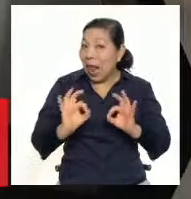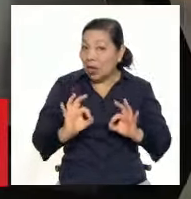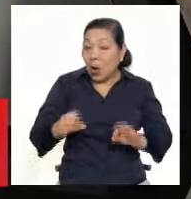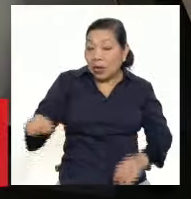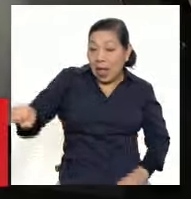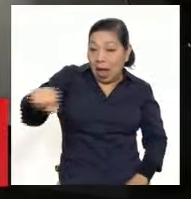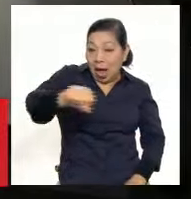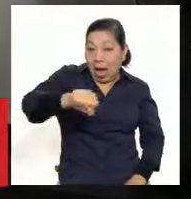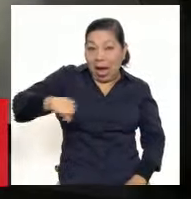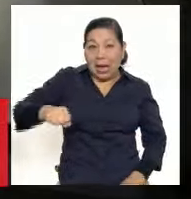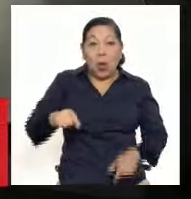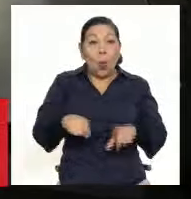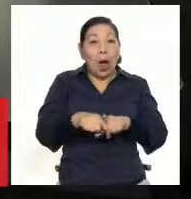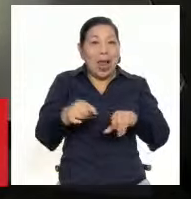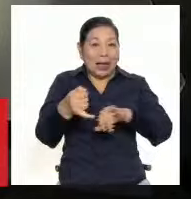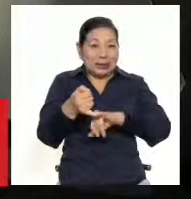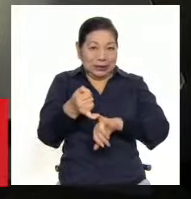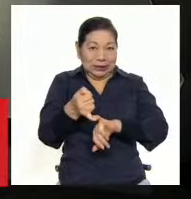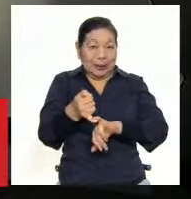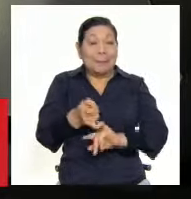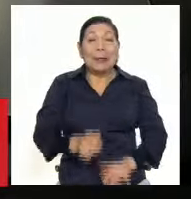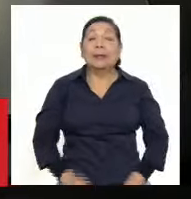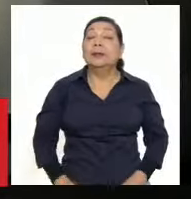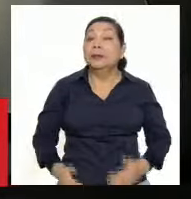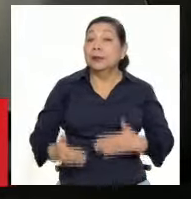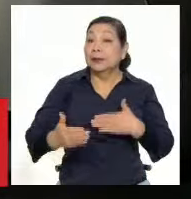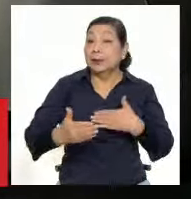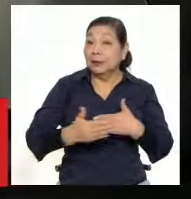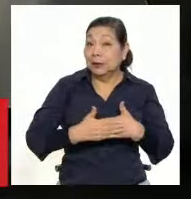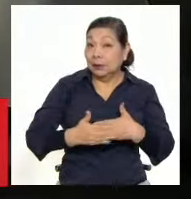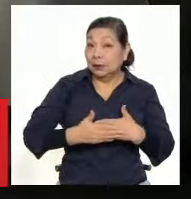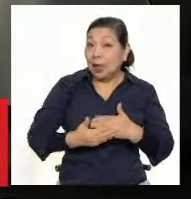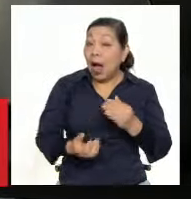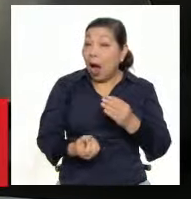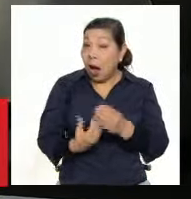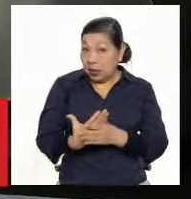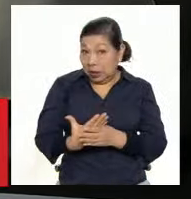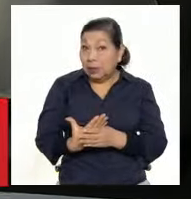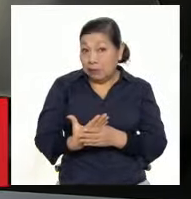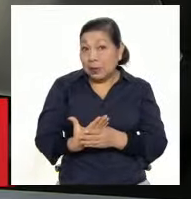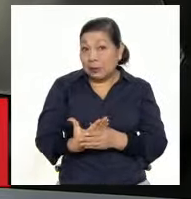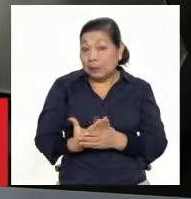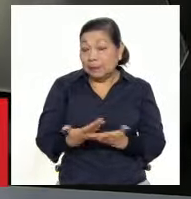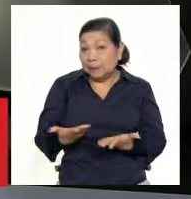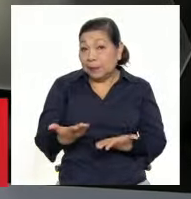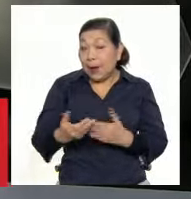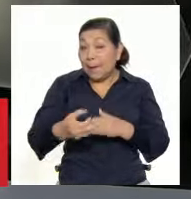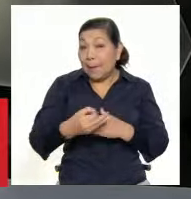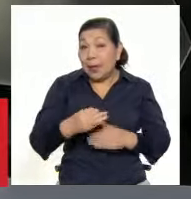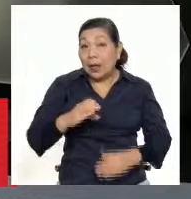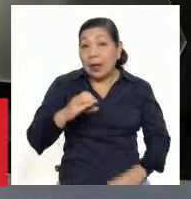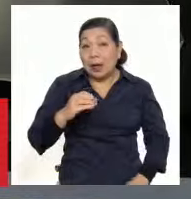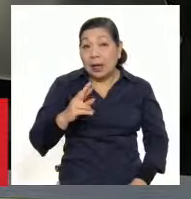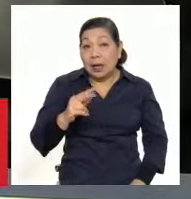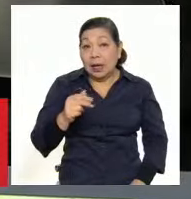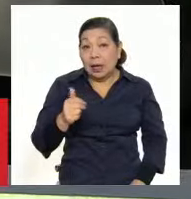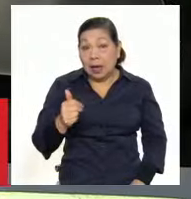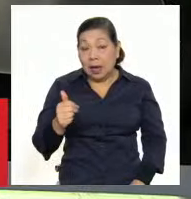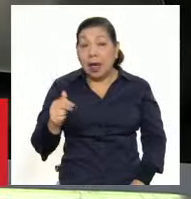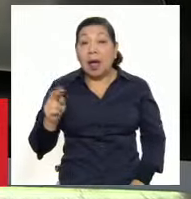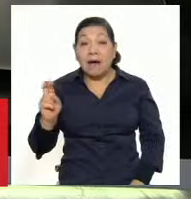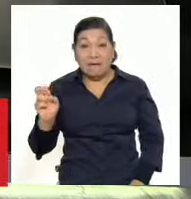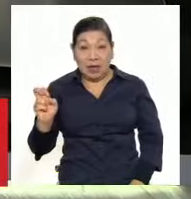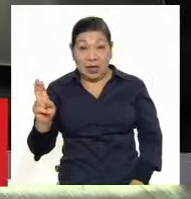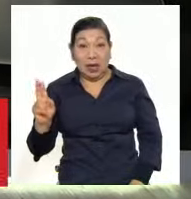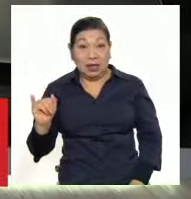este epicentro ha estado cercano a Arequipa, a la provincia de Carabelí. Ha